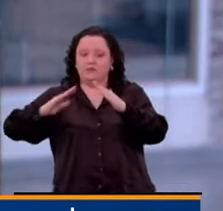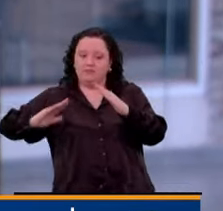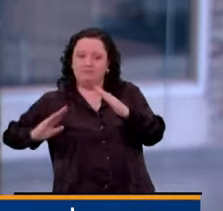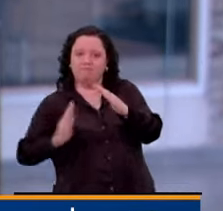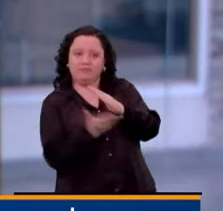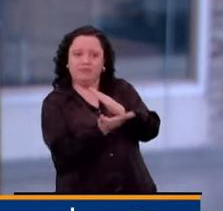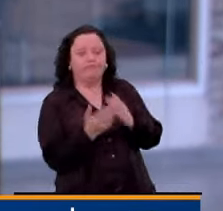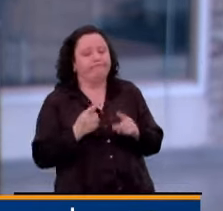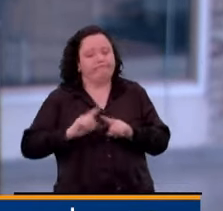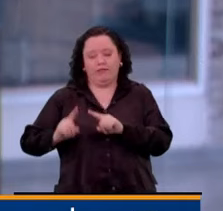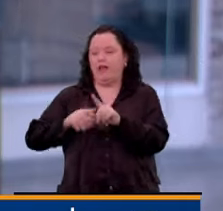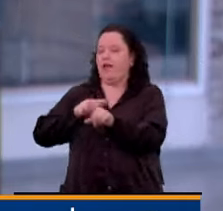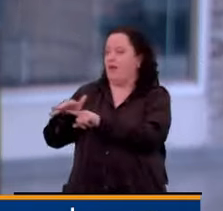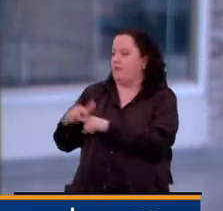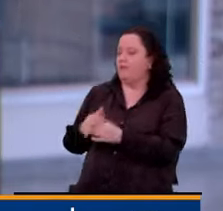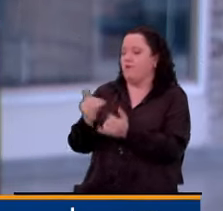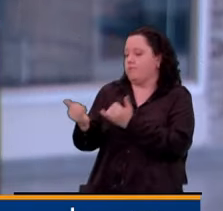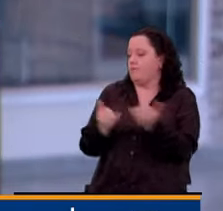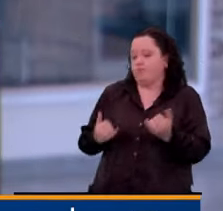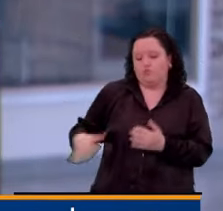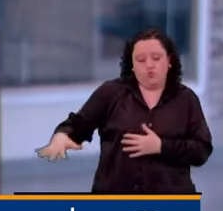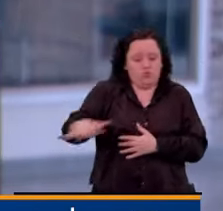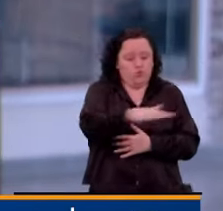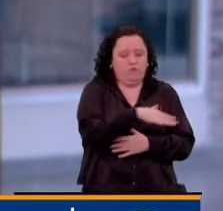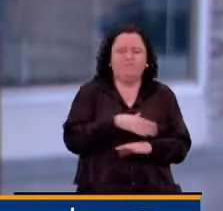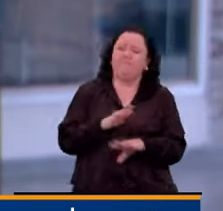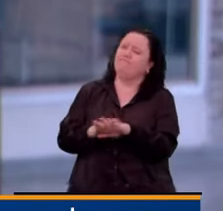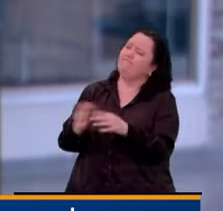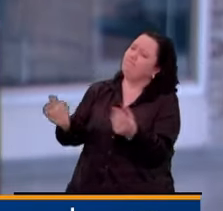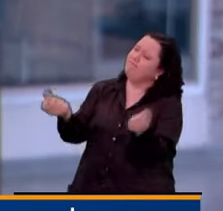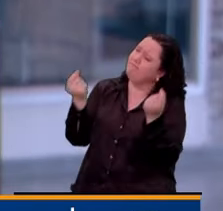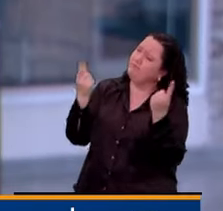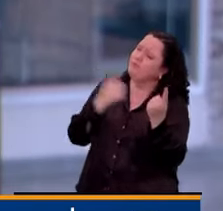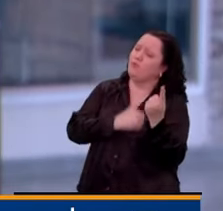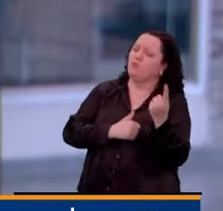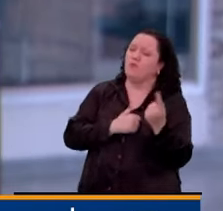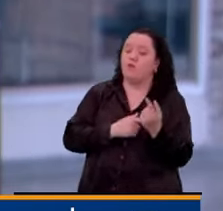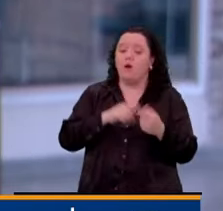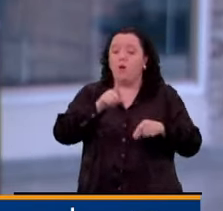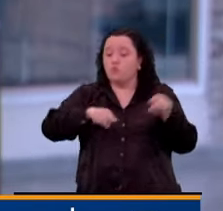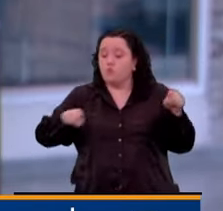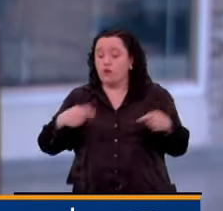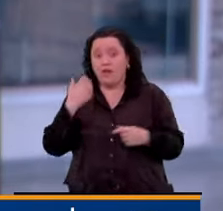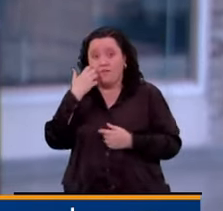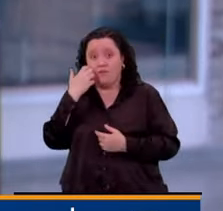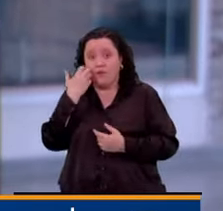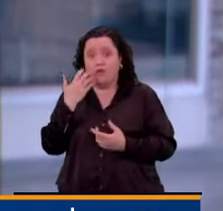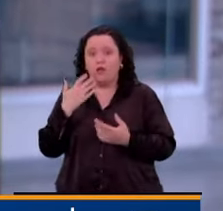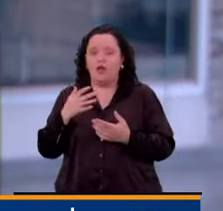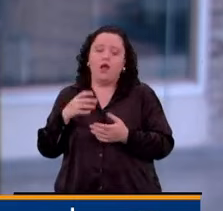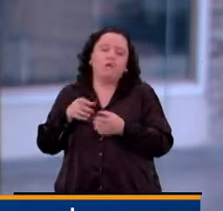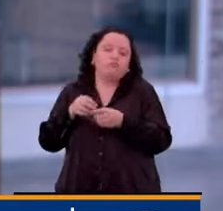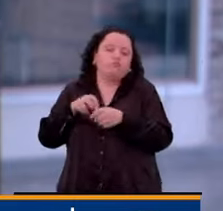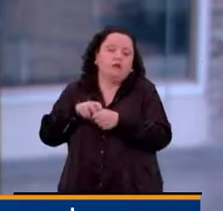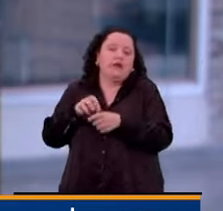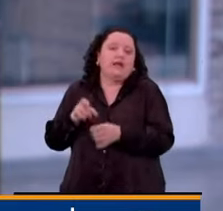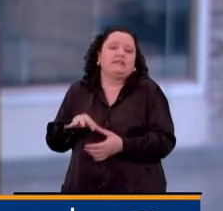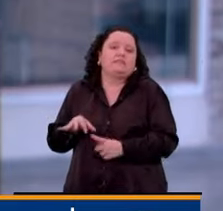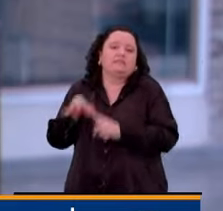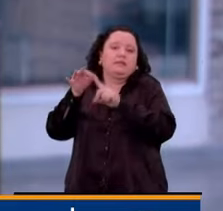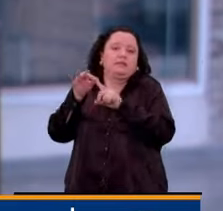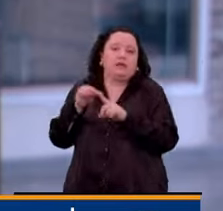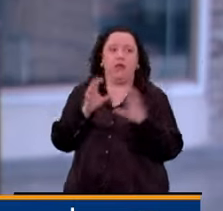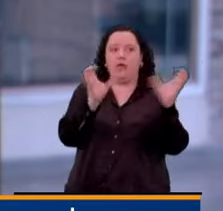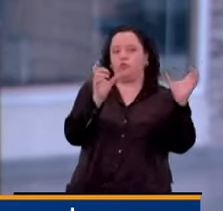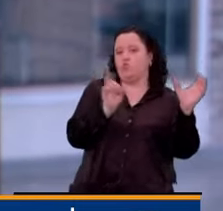actores del sistema en general hacen un llamado a la comprensión porque hay pacientes que se trasladan también en transporte especial que no tiene distinción de